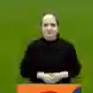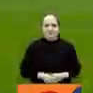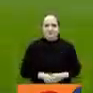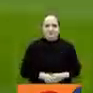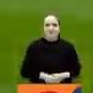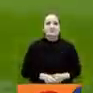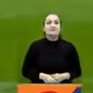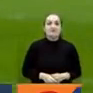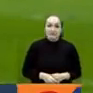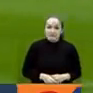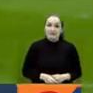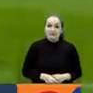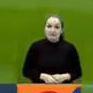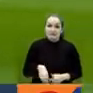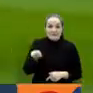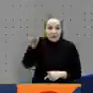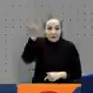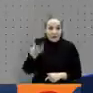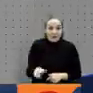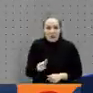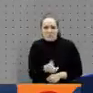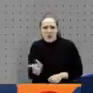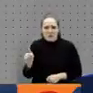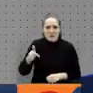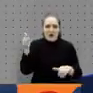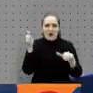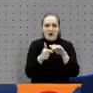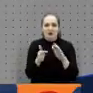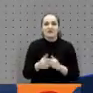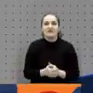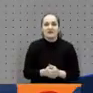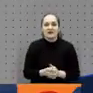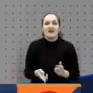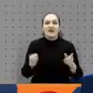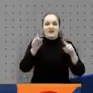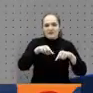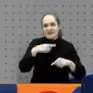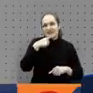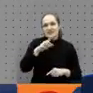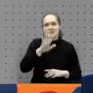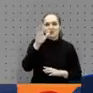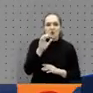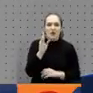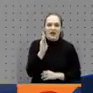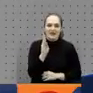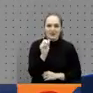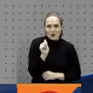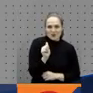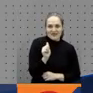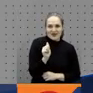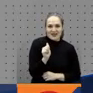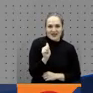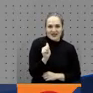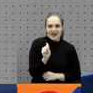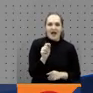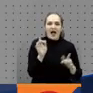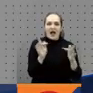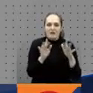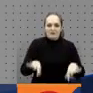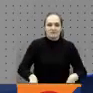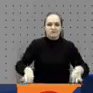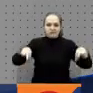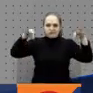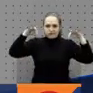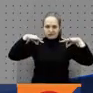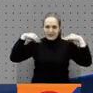para todos los gustos. Unos muy graciosos haciendo referencia a la esposa colombiana del defensor del Barcelona con la tradicional cobija a tres tigres como